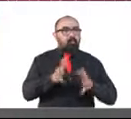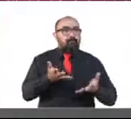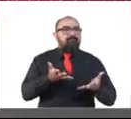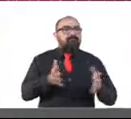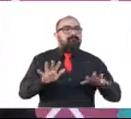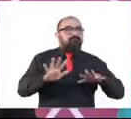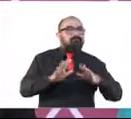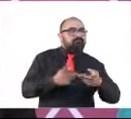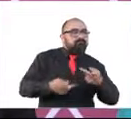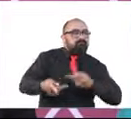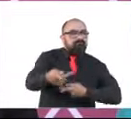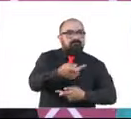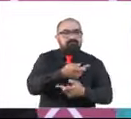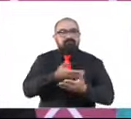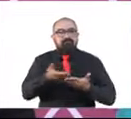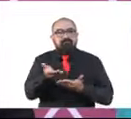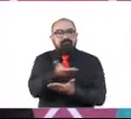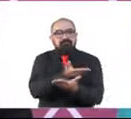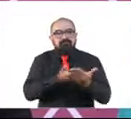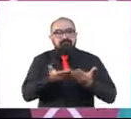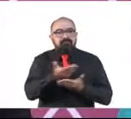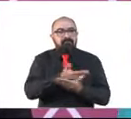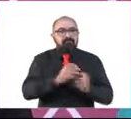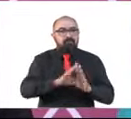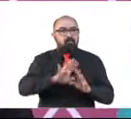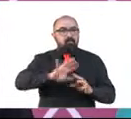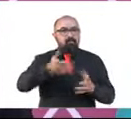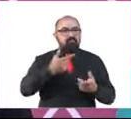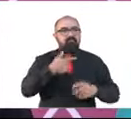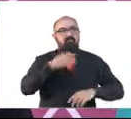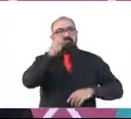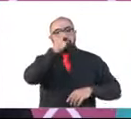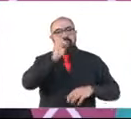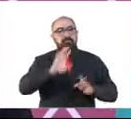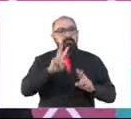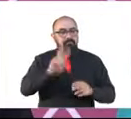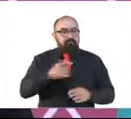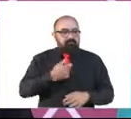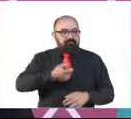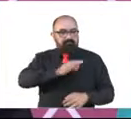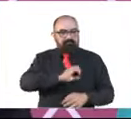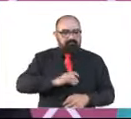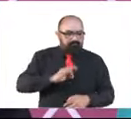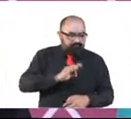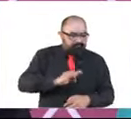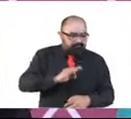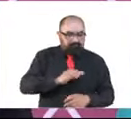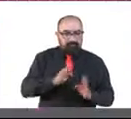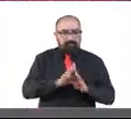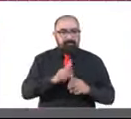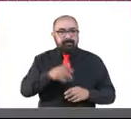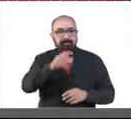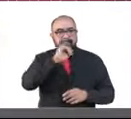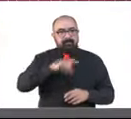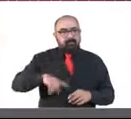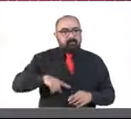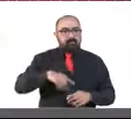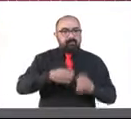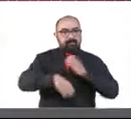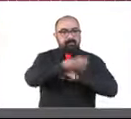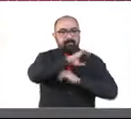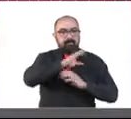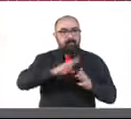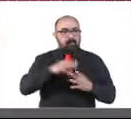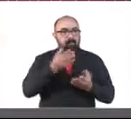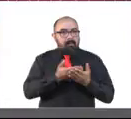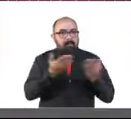algunas reflexiones respecto a este importante tema. En primer lugar, quiero felicitar a la doctora Clara Sheinbaum. Estamos en el tema de